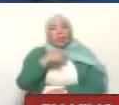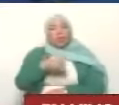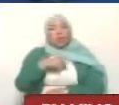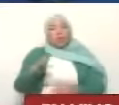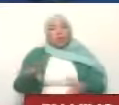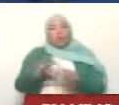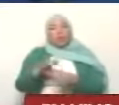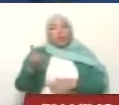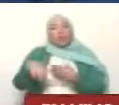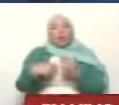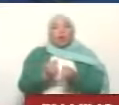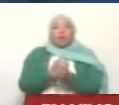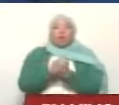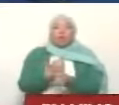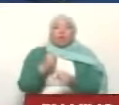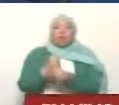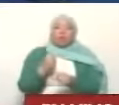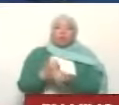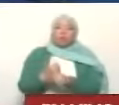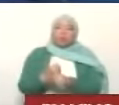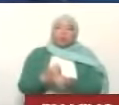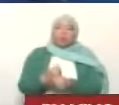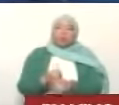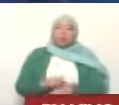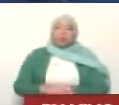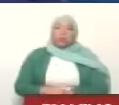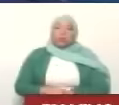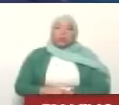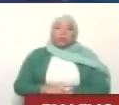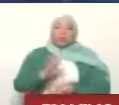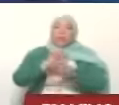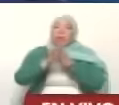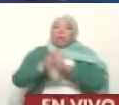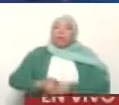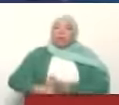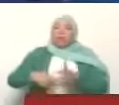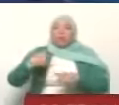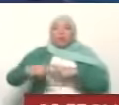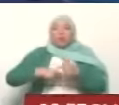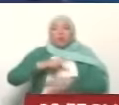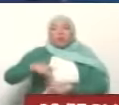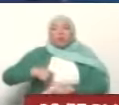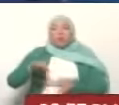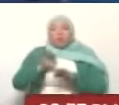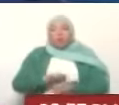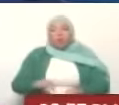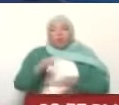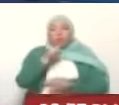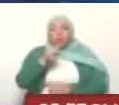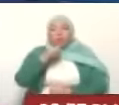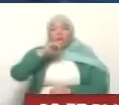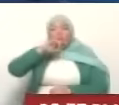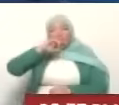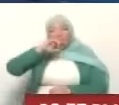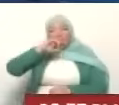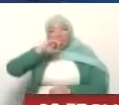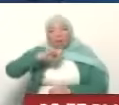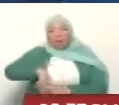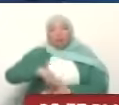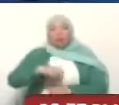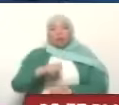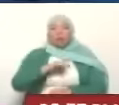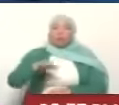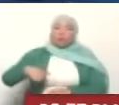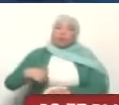un solo amor, sin odio. Ya basta de polarización negativa, odio.